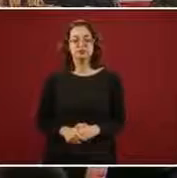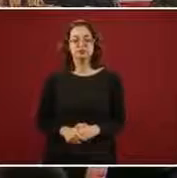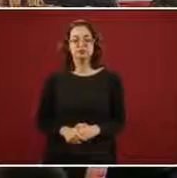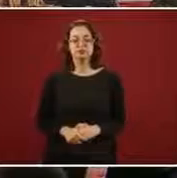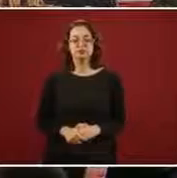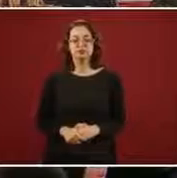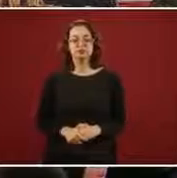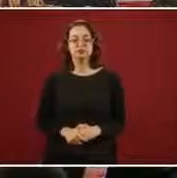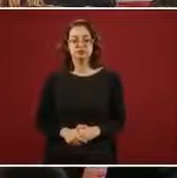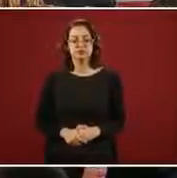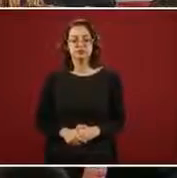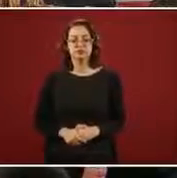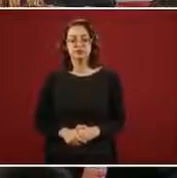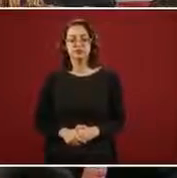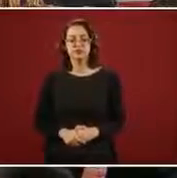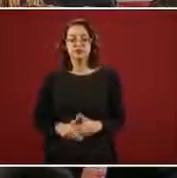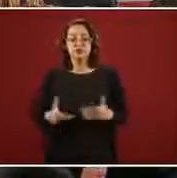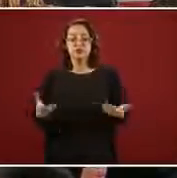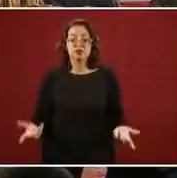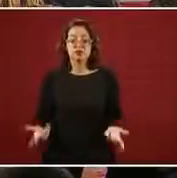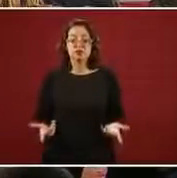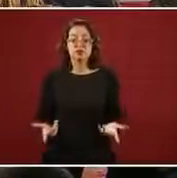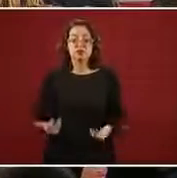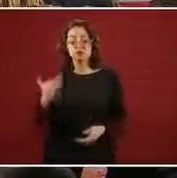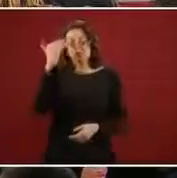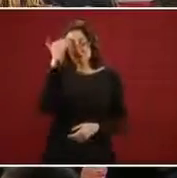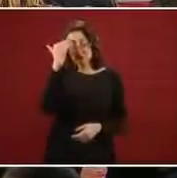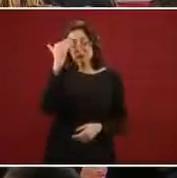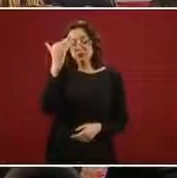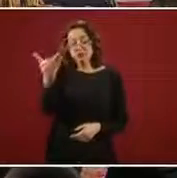Regresando a la pregunta sobre el tiempo,